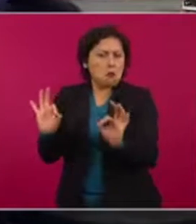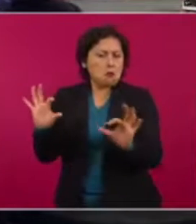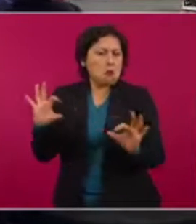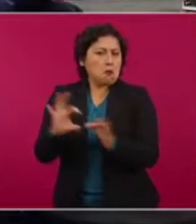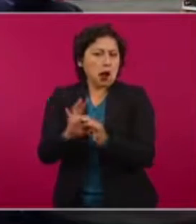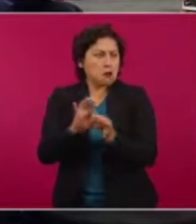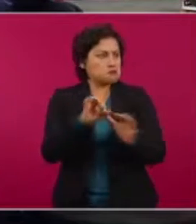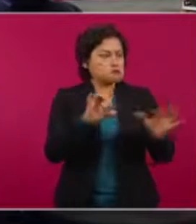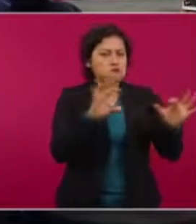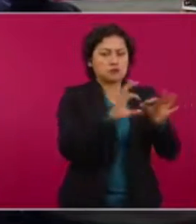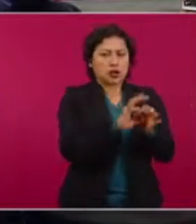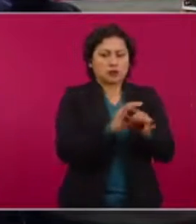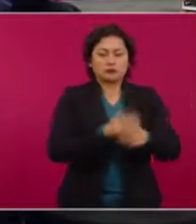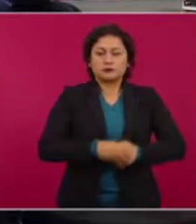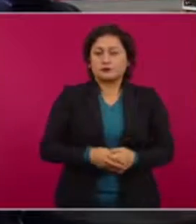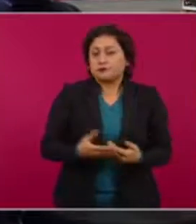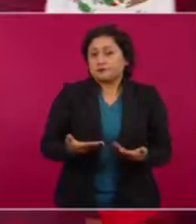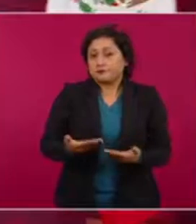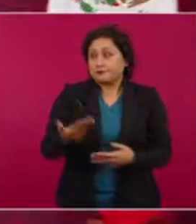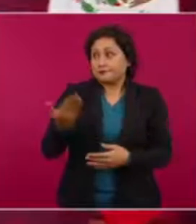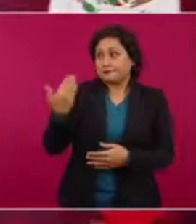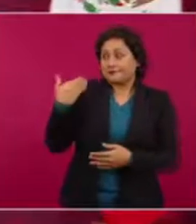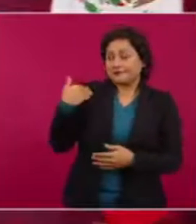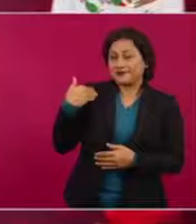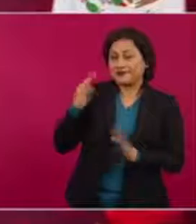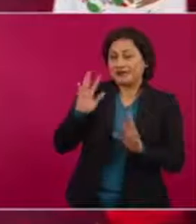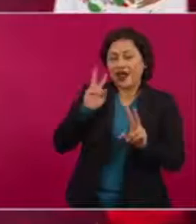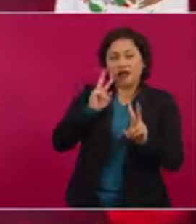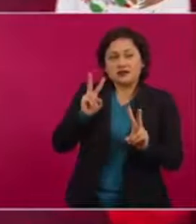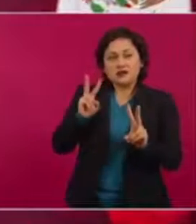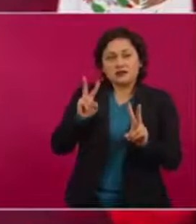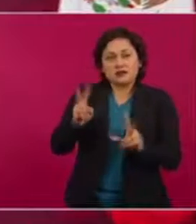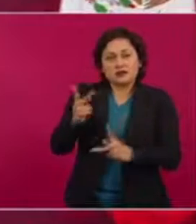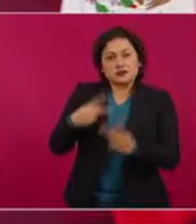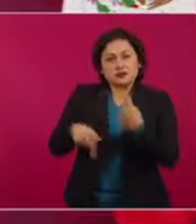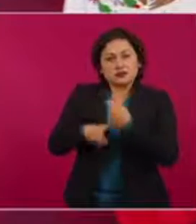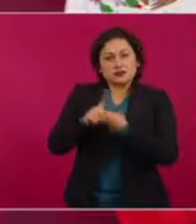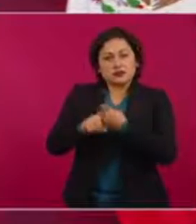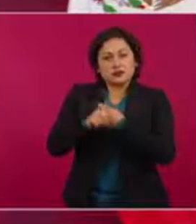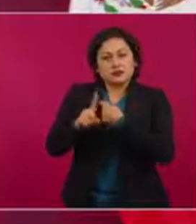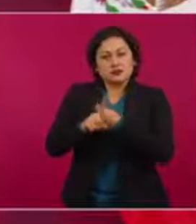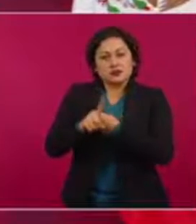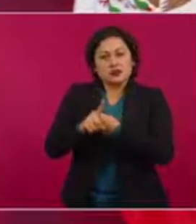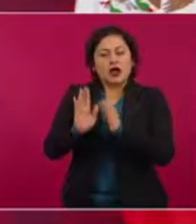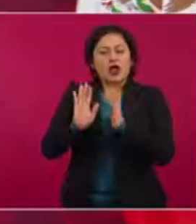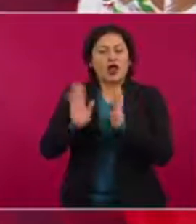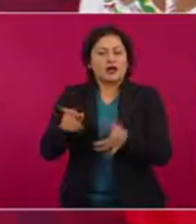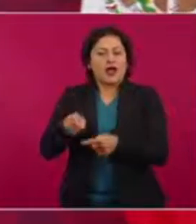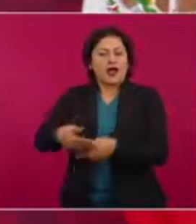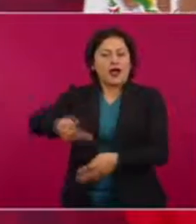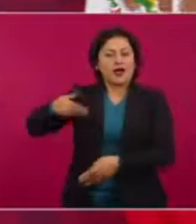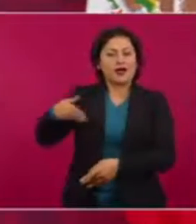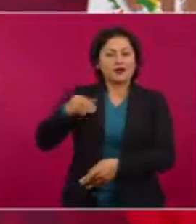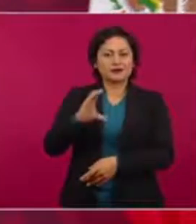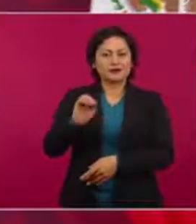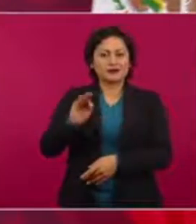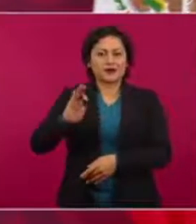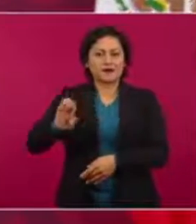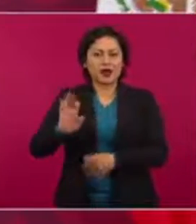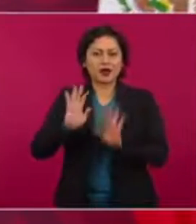asunto y se tenía que tomar una decisión, ya la Comisión Federal ya estaba preparada